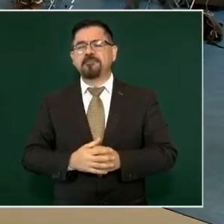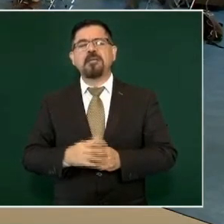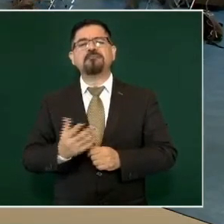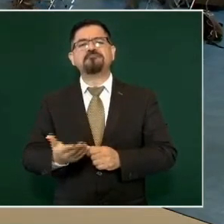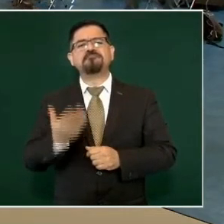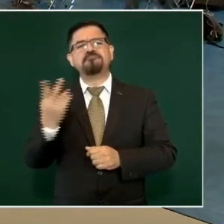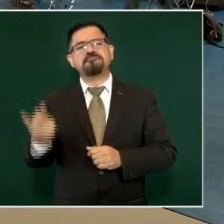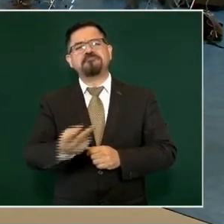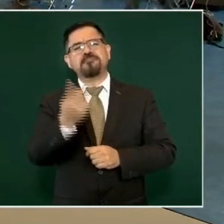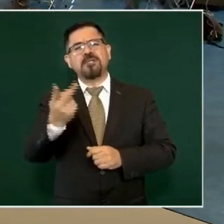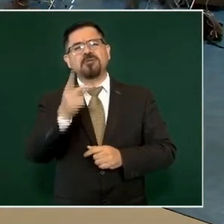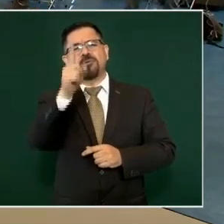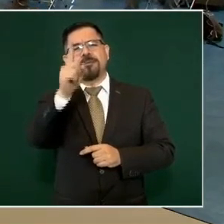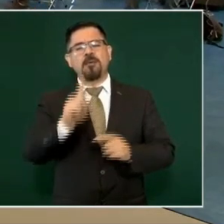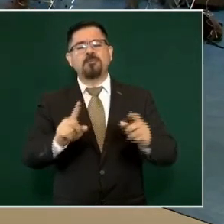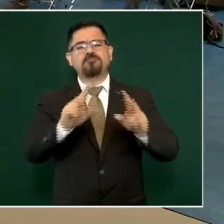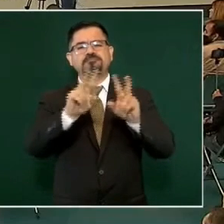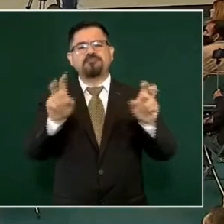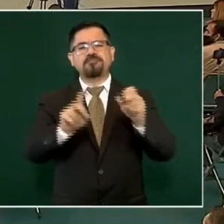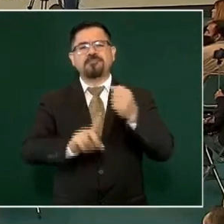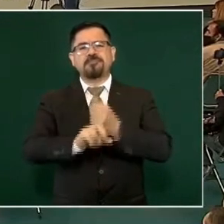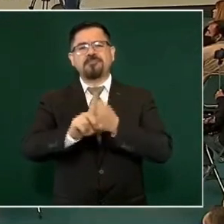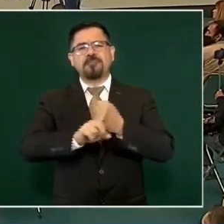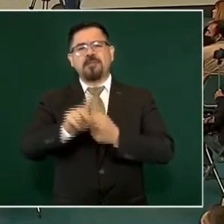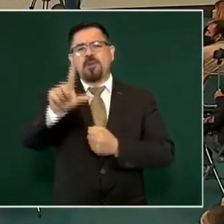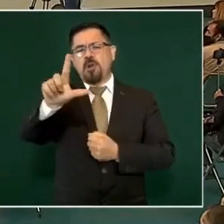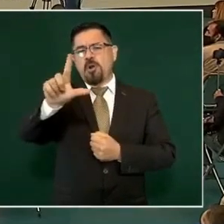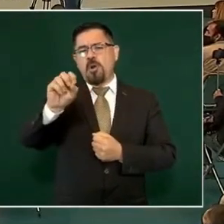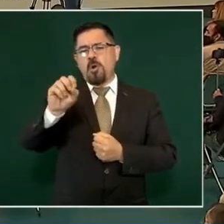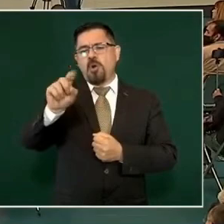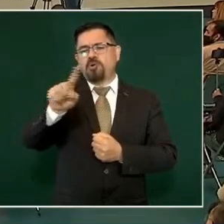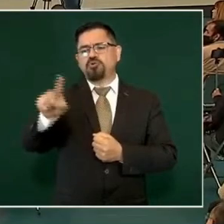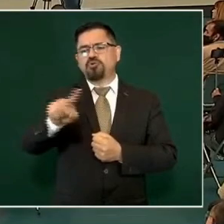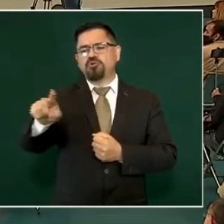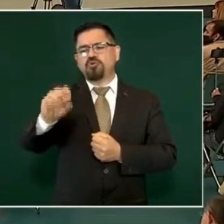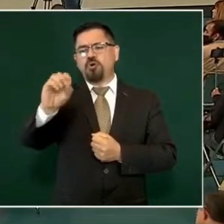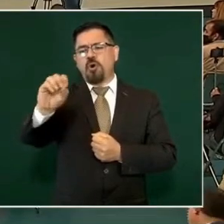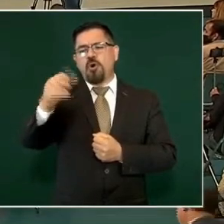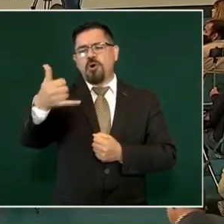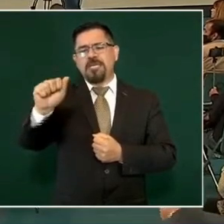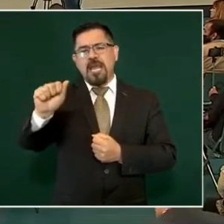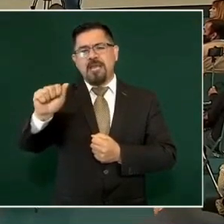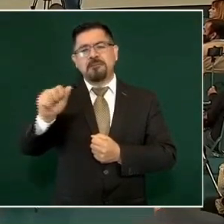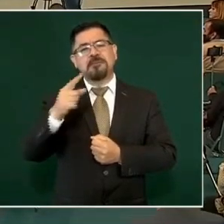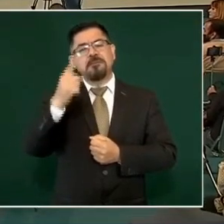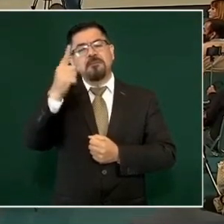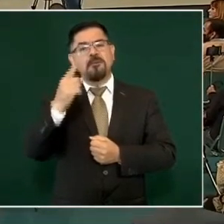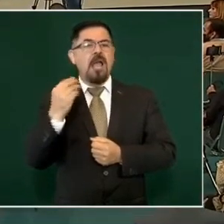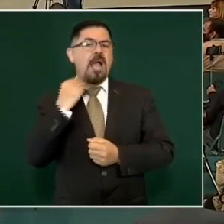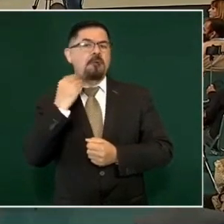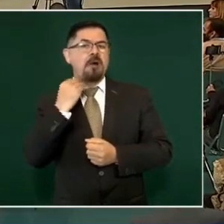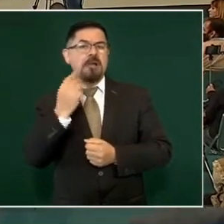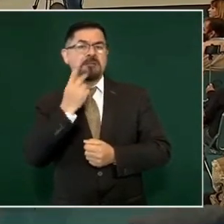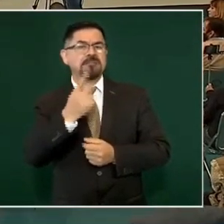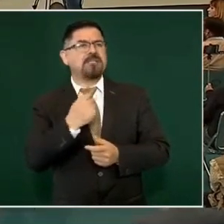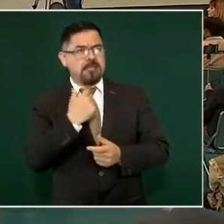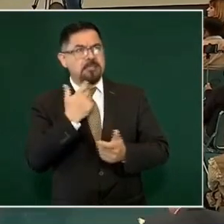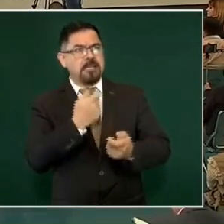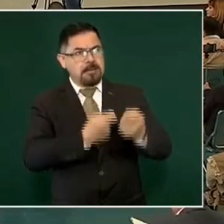Preguntarle sobre el caso Lozoya. El abogado ha dicho que se busca una reparación del daño, algo así como $5